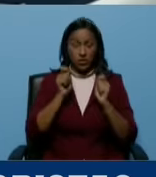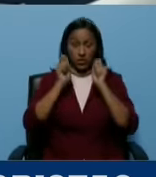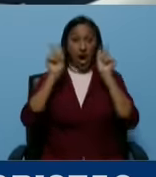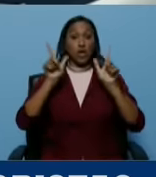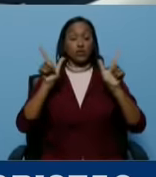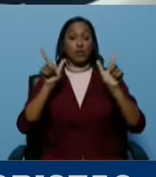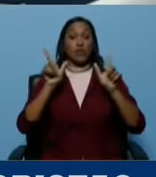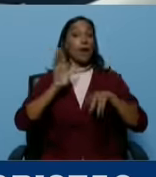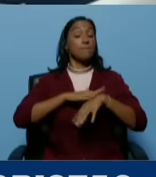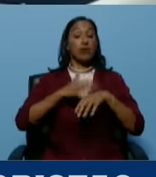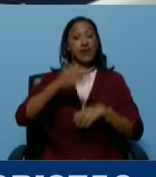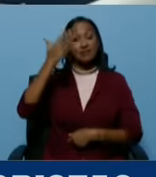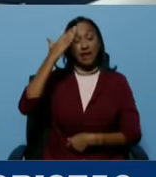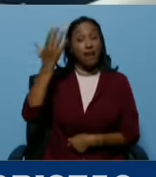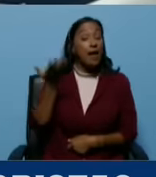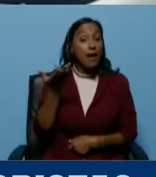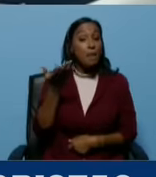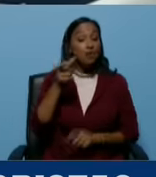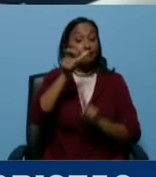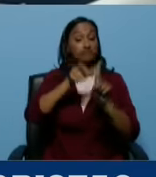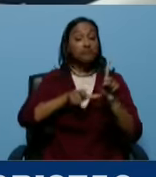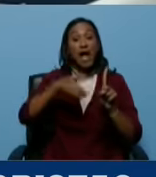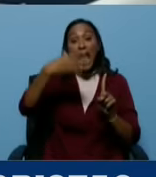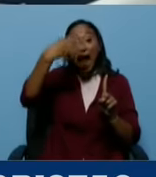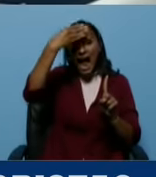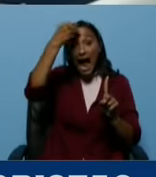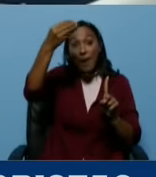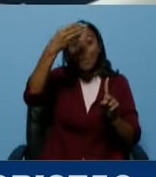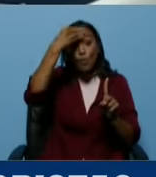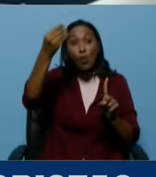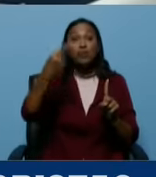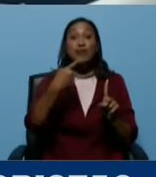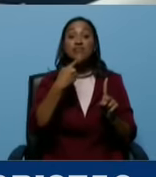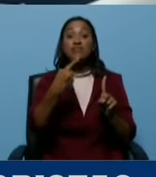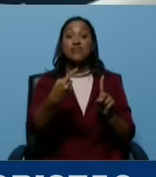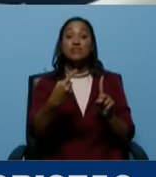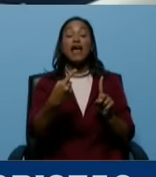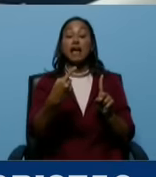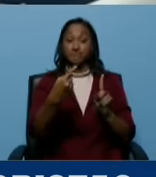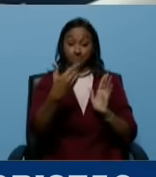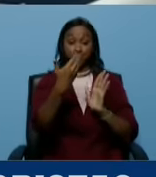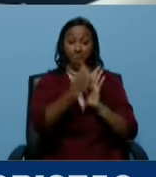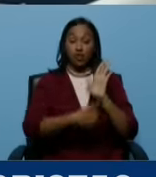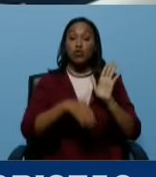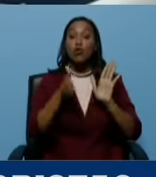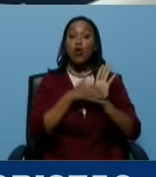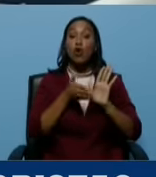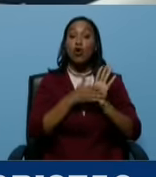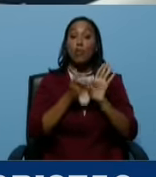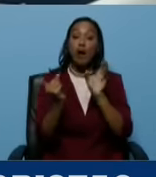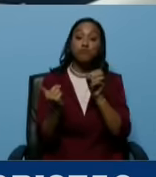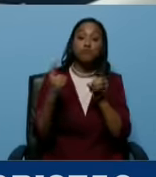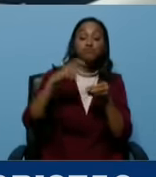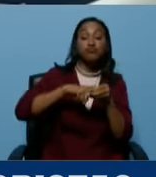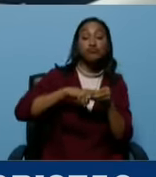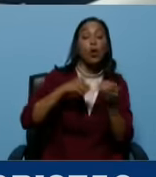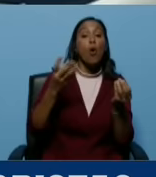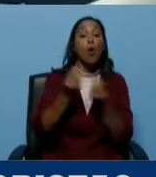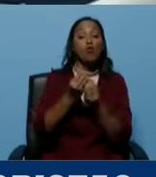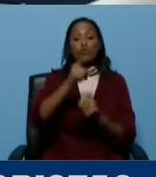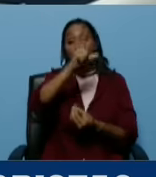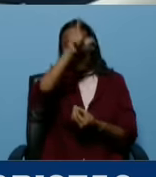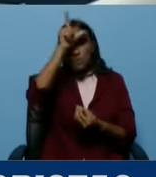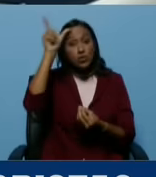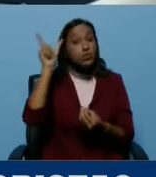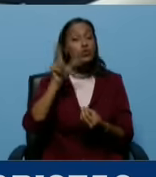Edmundo González Urrutia está, según documentos desclasificados, vinculado junto con Leopoldo Castillo,